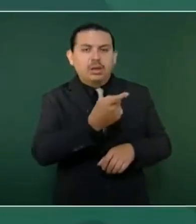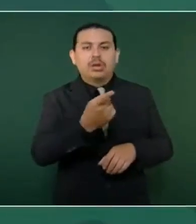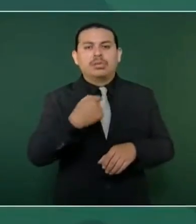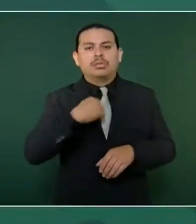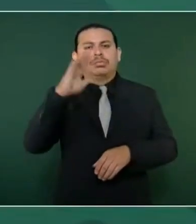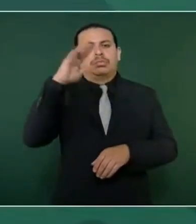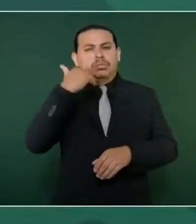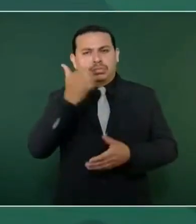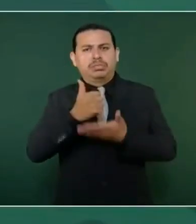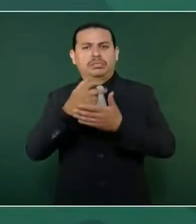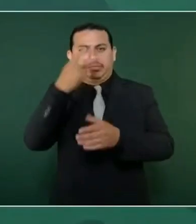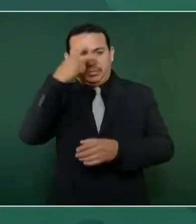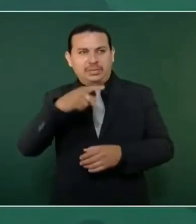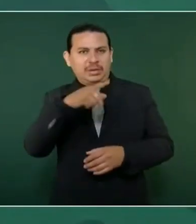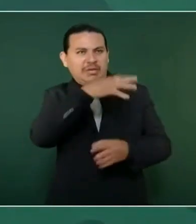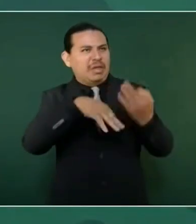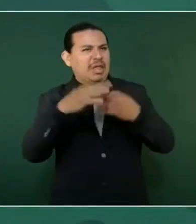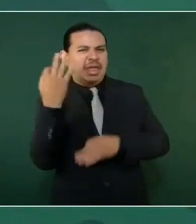Y